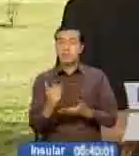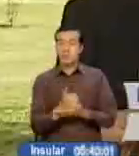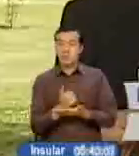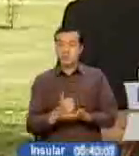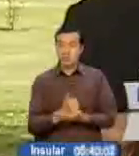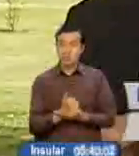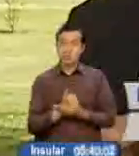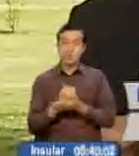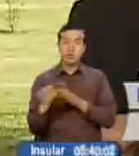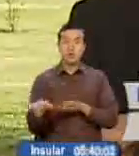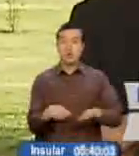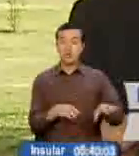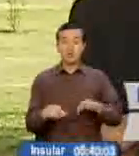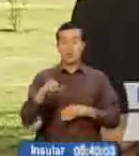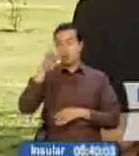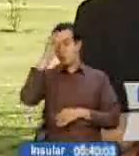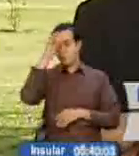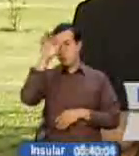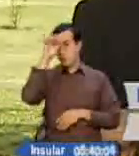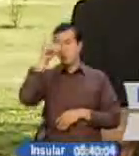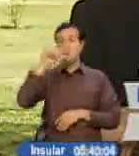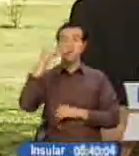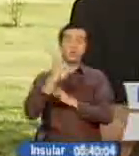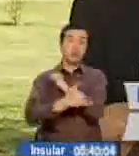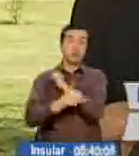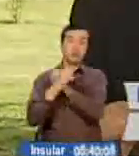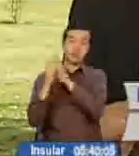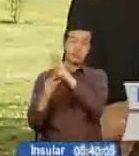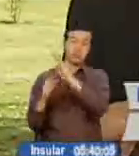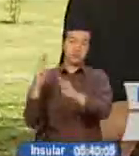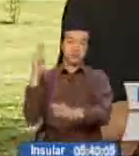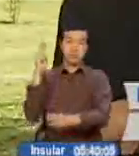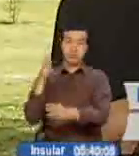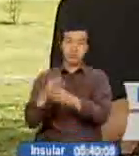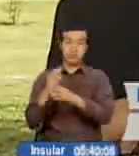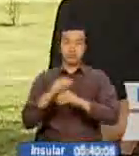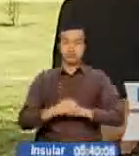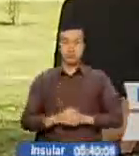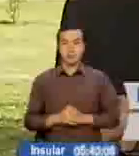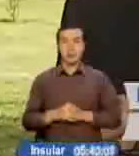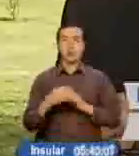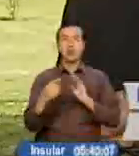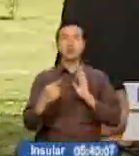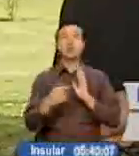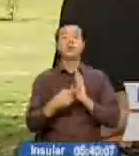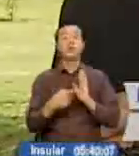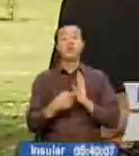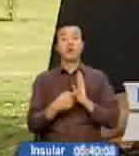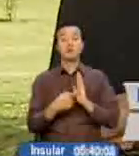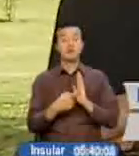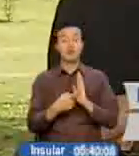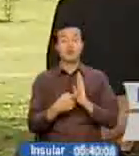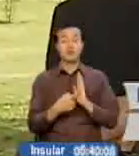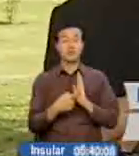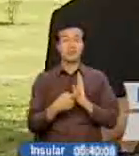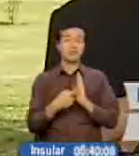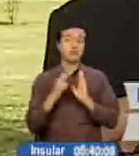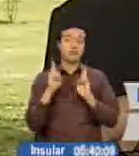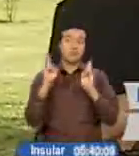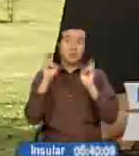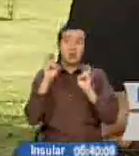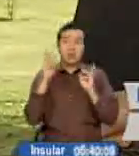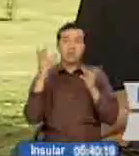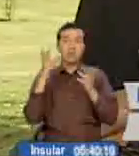la actividad cultural. En otros países del mundo, los impuestos a los